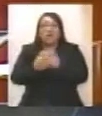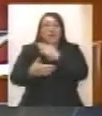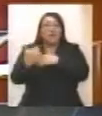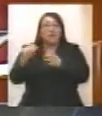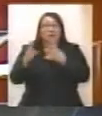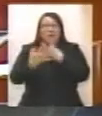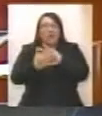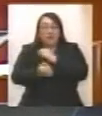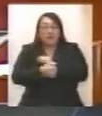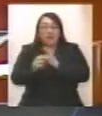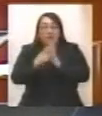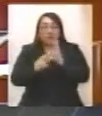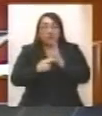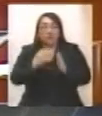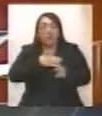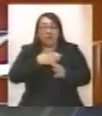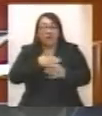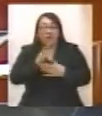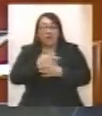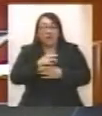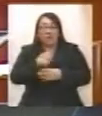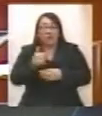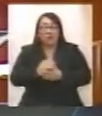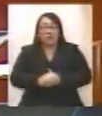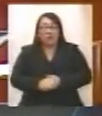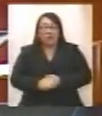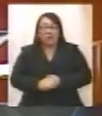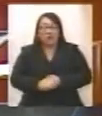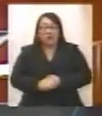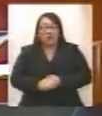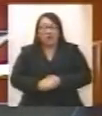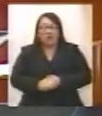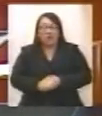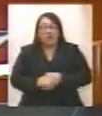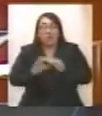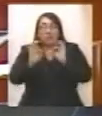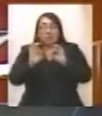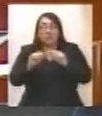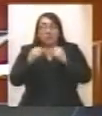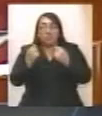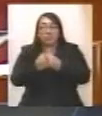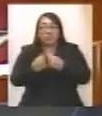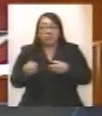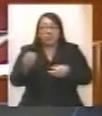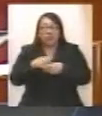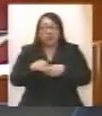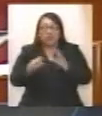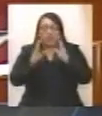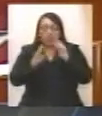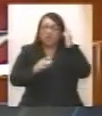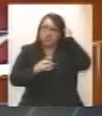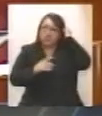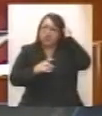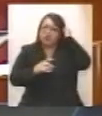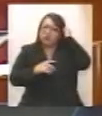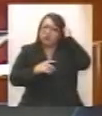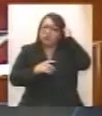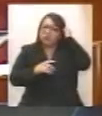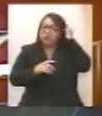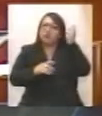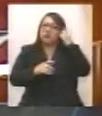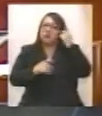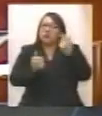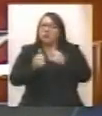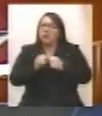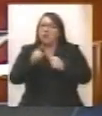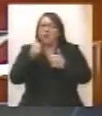antecedentes, registros de propiedad, entre otros. Es una misma plataforma integrada de atención y con un